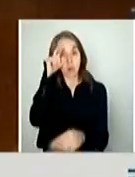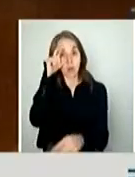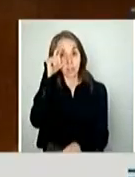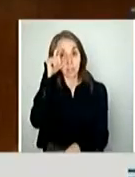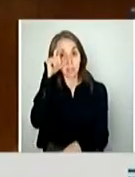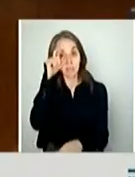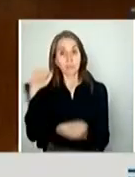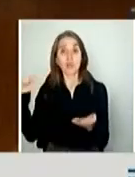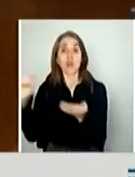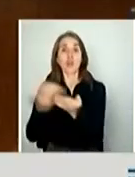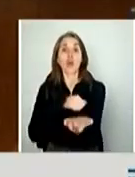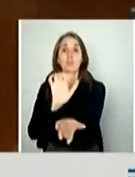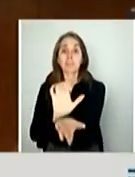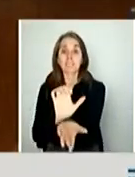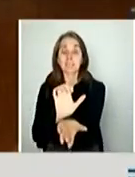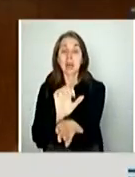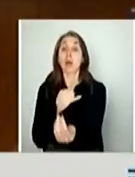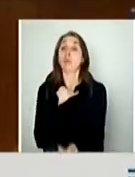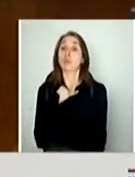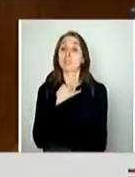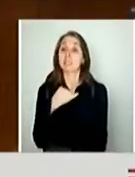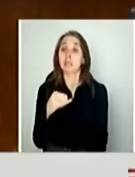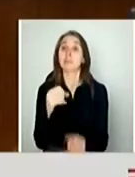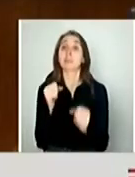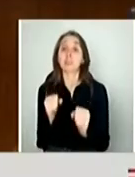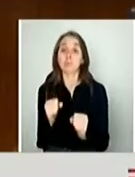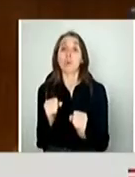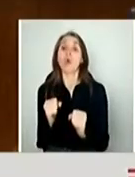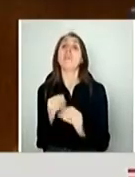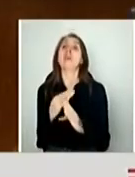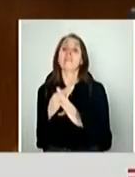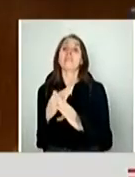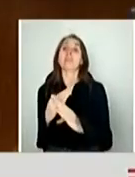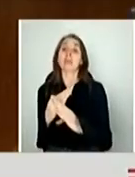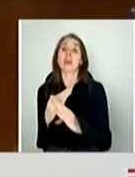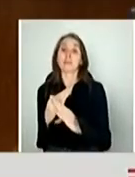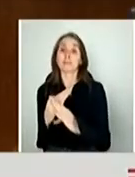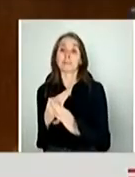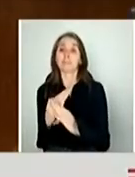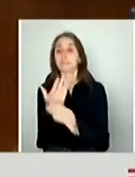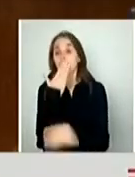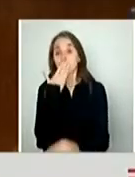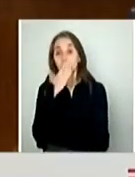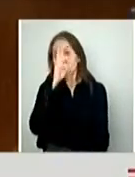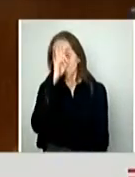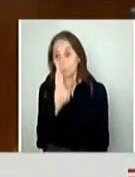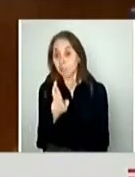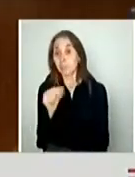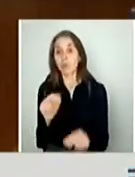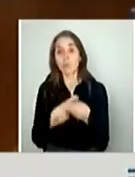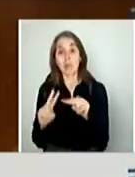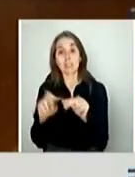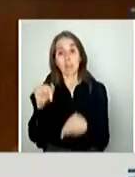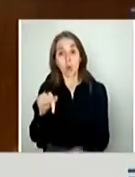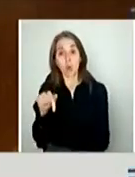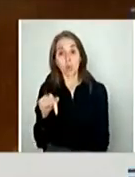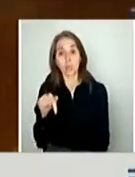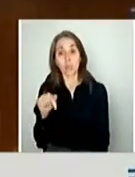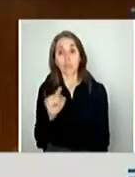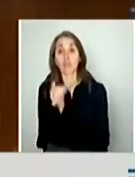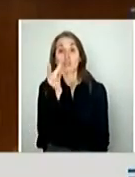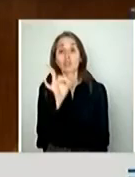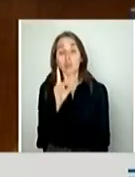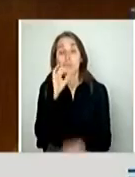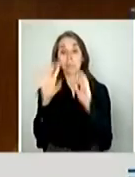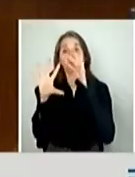líderes que le decían a la dictadura que basta de abusos, basta de torturas, basta de